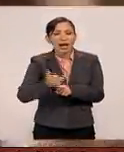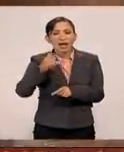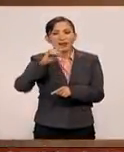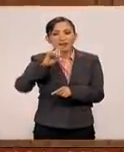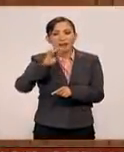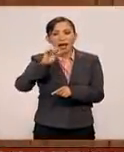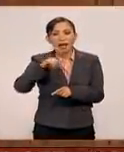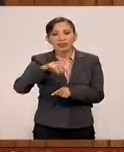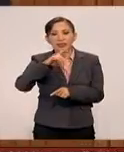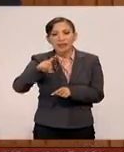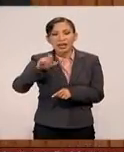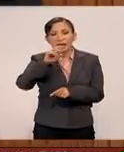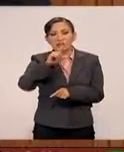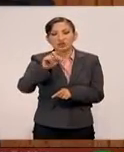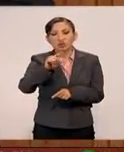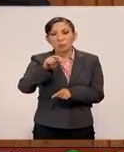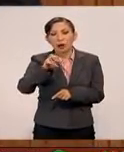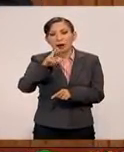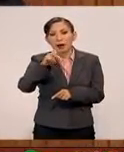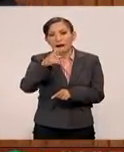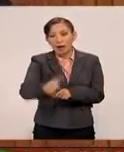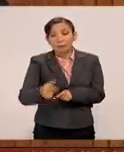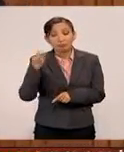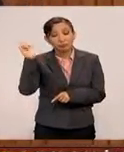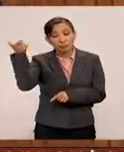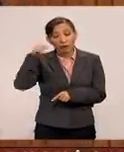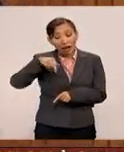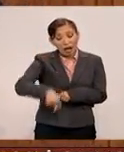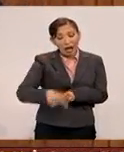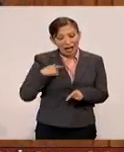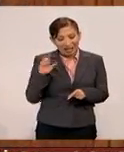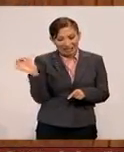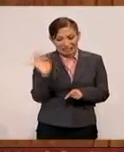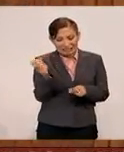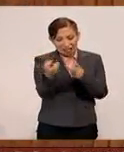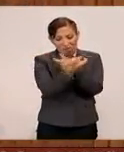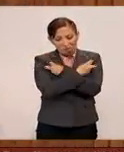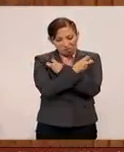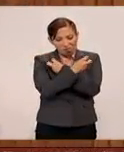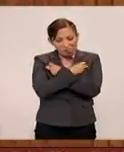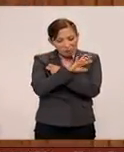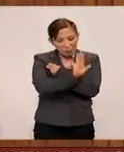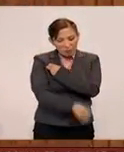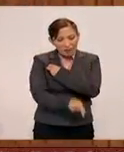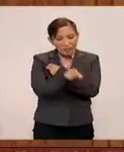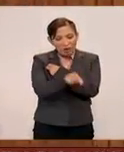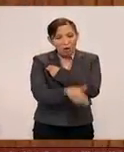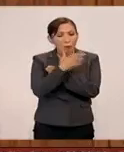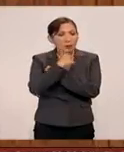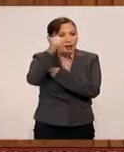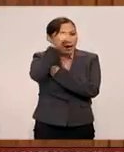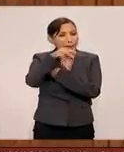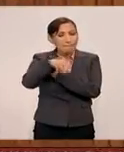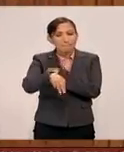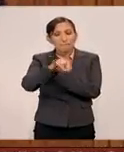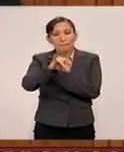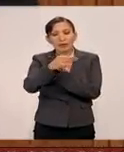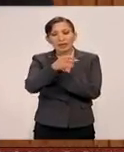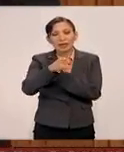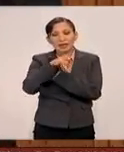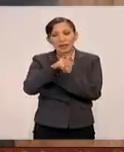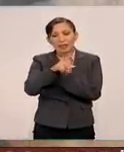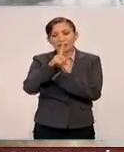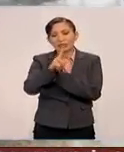Zumárraga. Esperemos que ahí se encuentren los restos del canónigo Miguel de